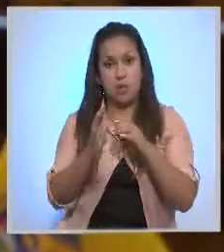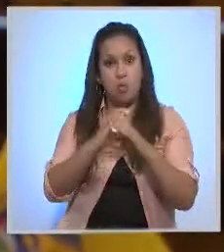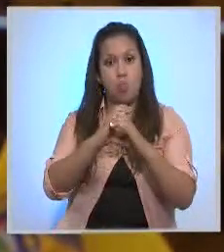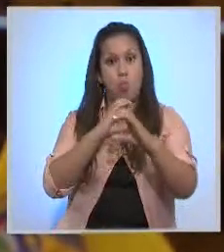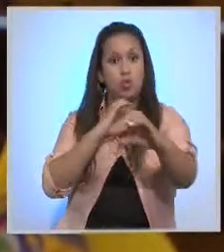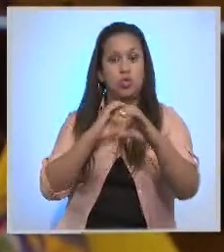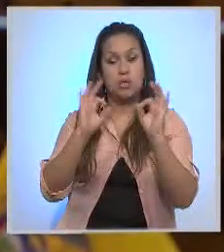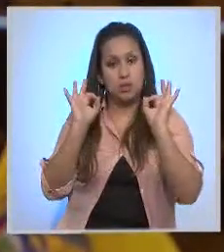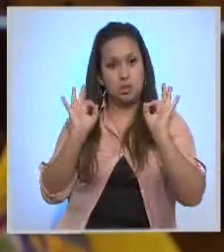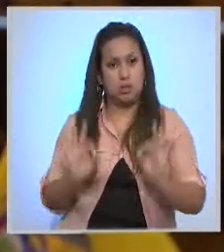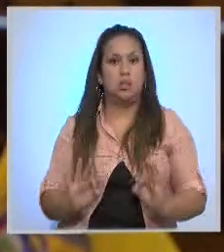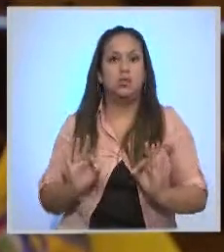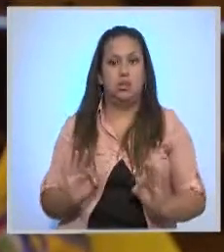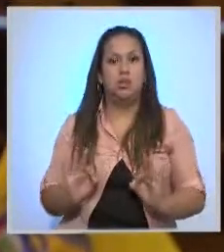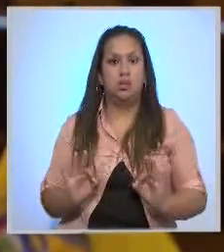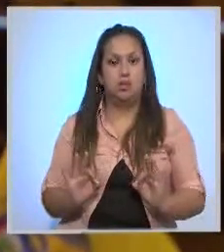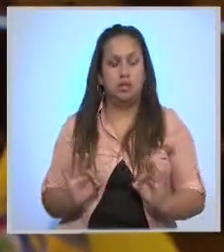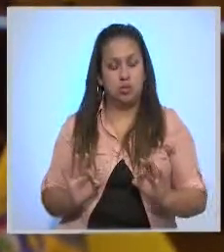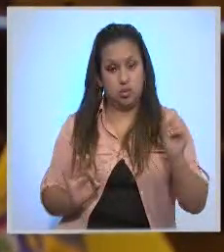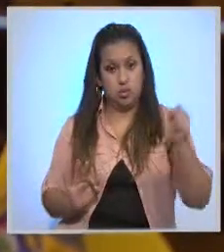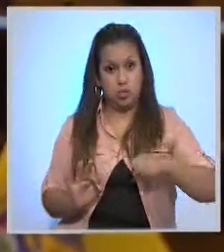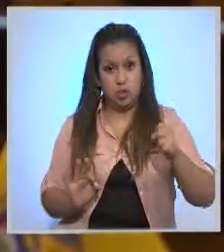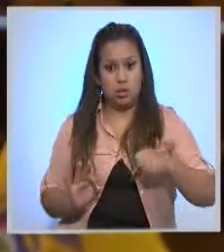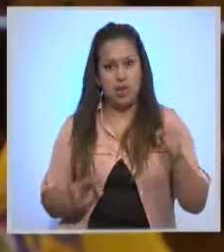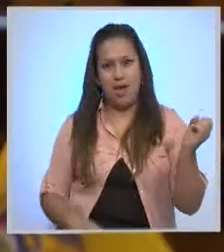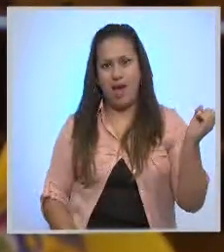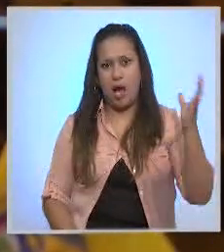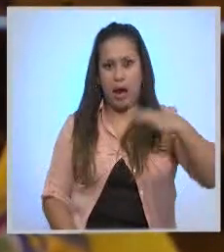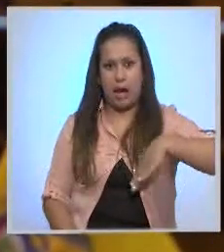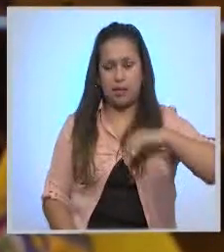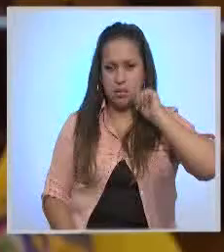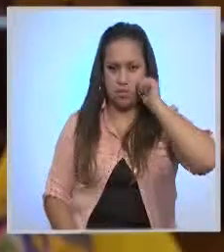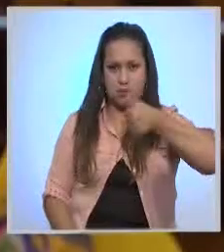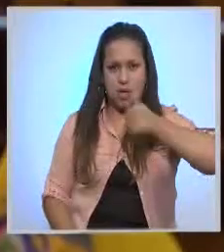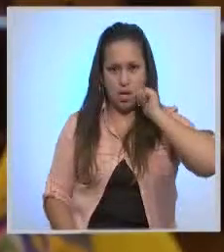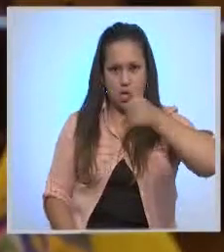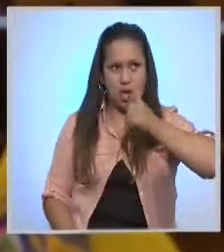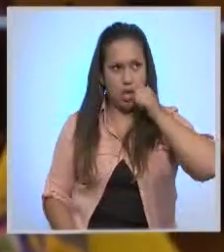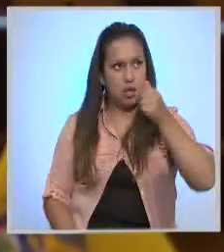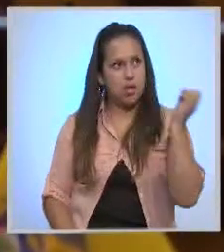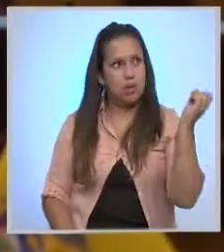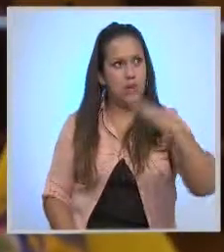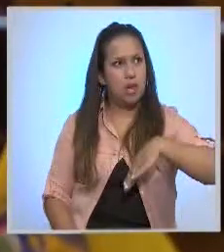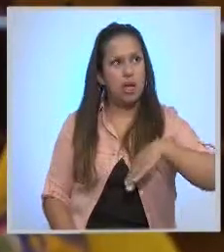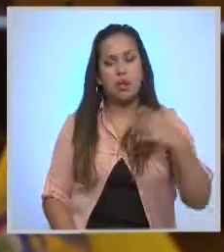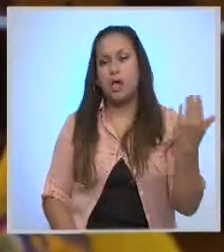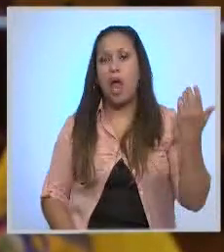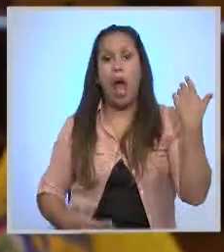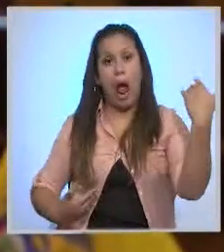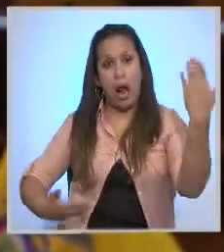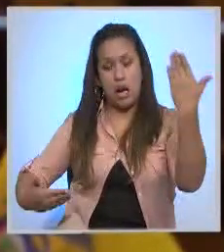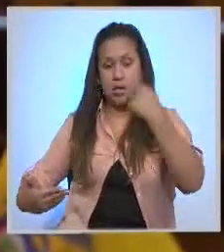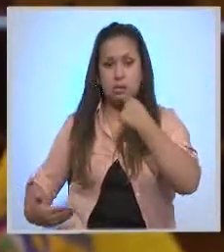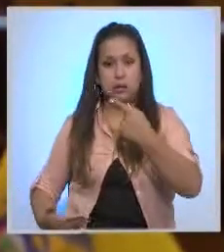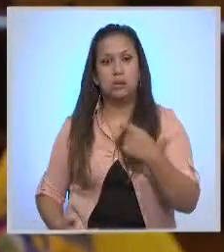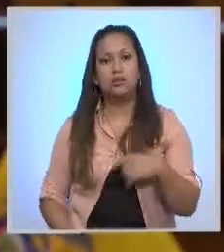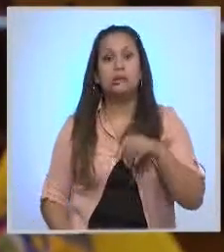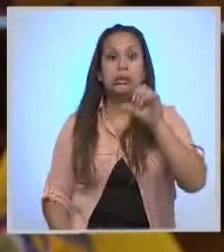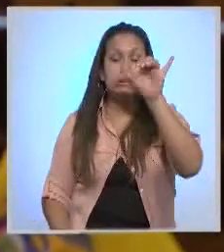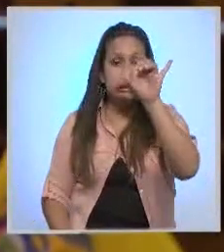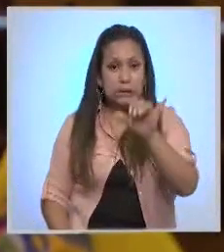cuales 800 son del transporte metropolitano que serán gratuitos desde el día de mañana eso eso ya lo dispuso el alcalde decir sábado domingo lunes y martes